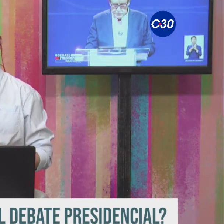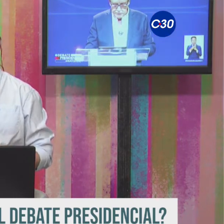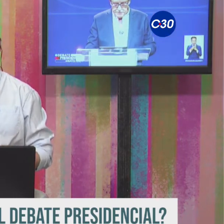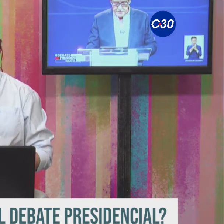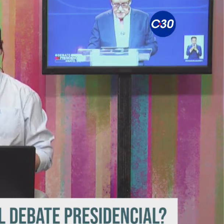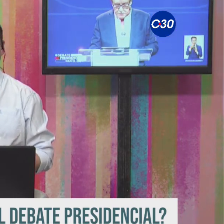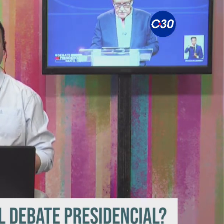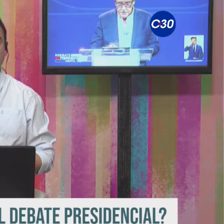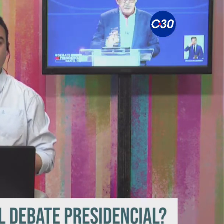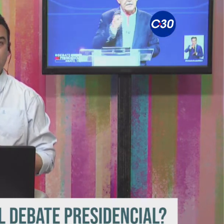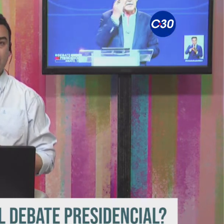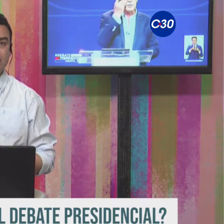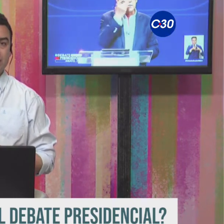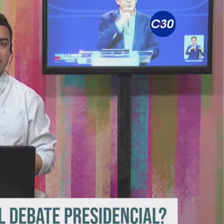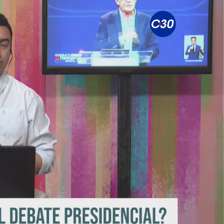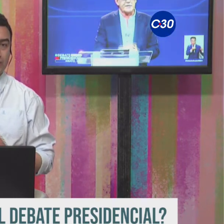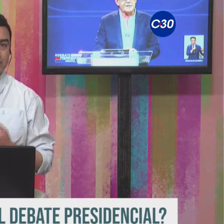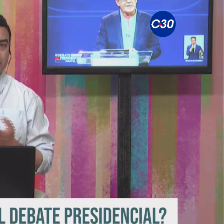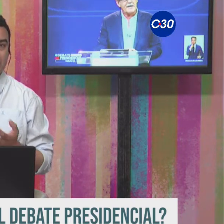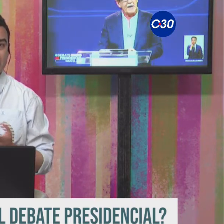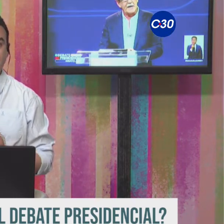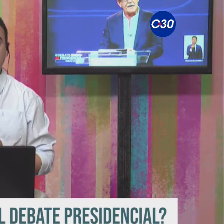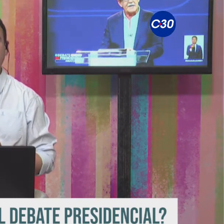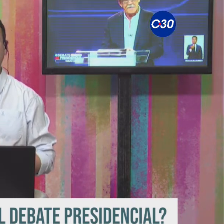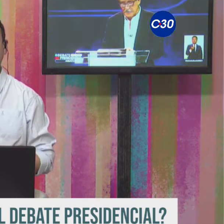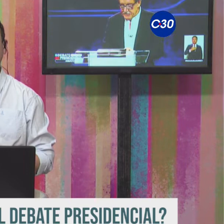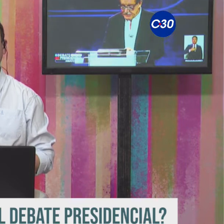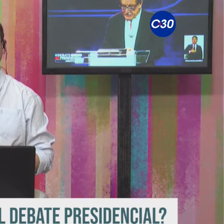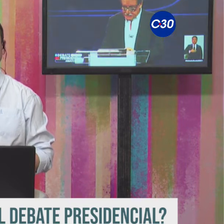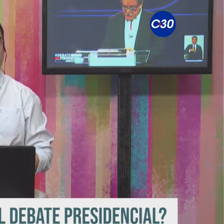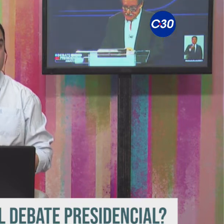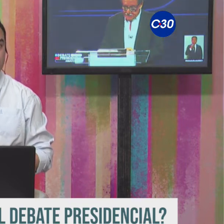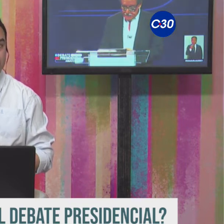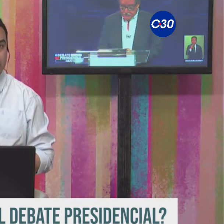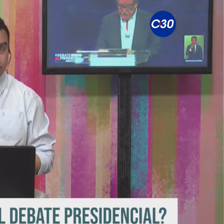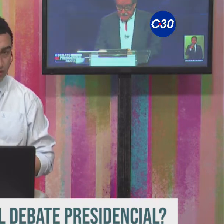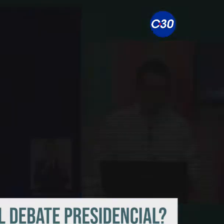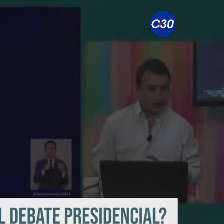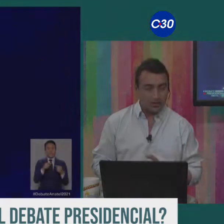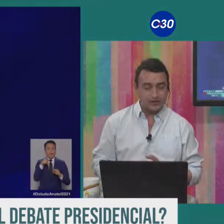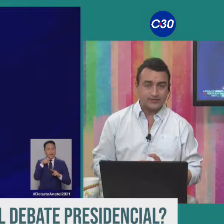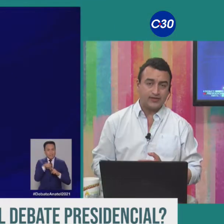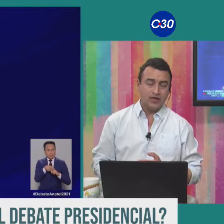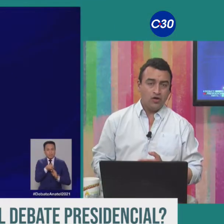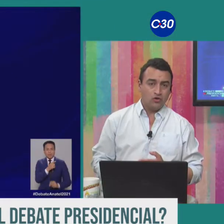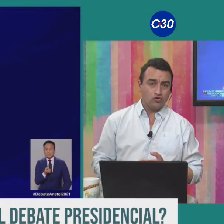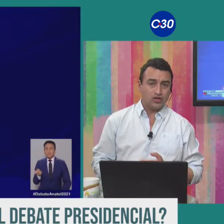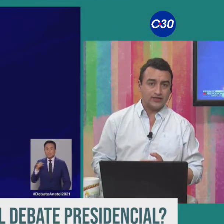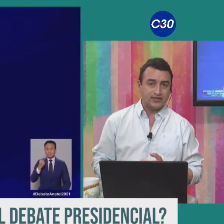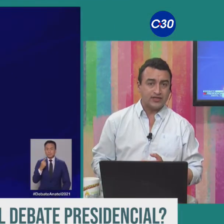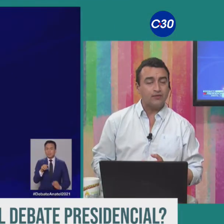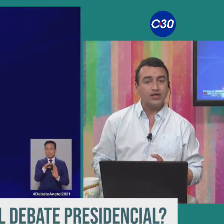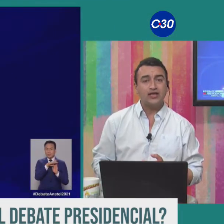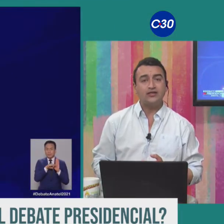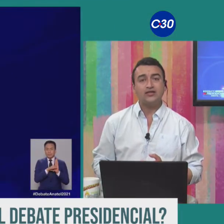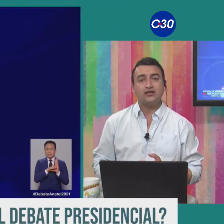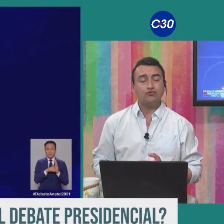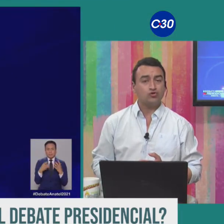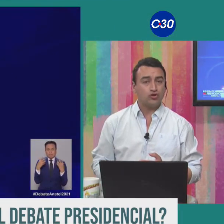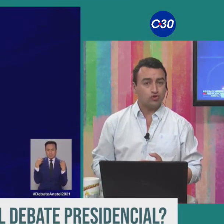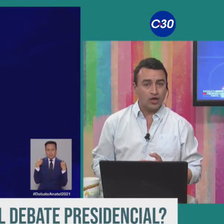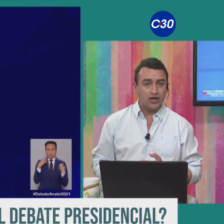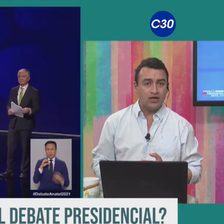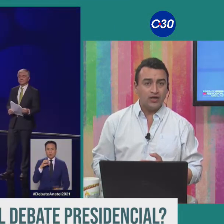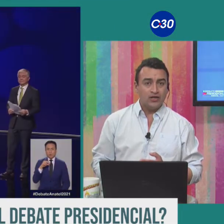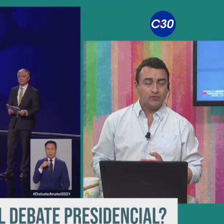interrogados por un equipo de periodistas de los principales canales de cobertura nacional: Iván Valenzuela de Canal 13, Constanza Santamaría de